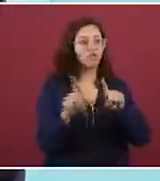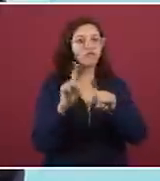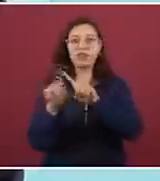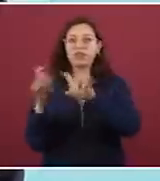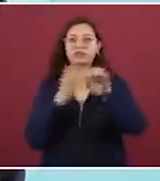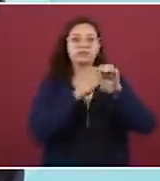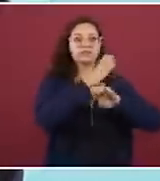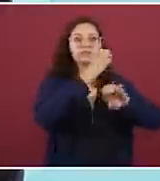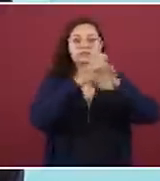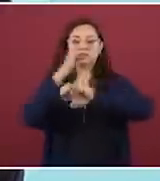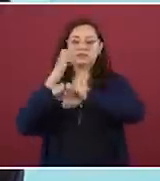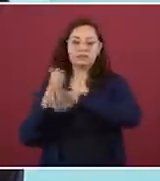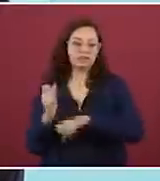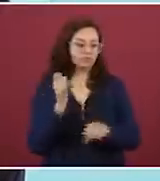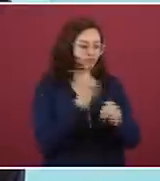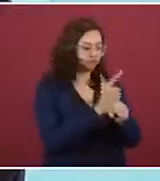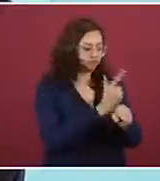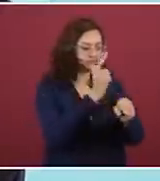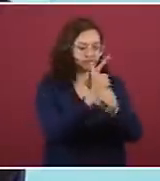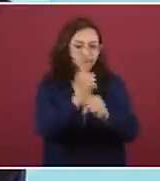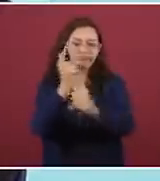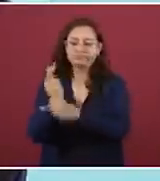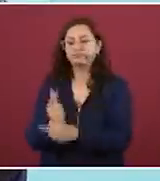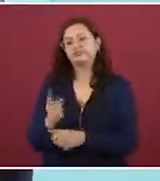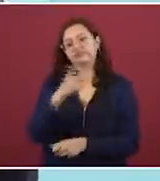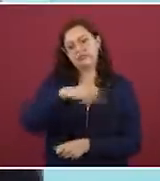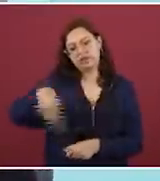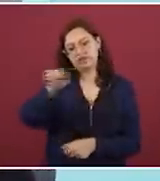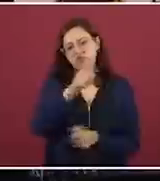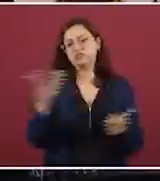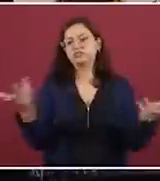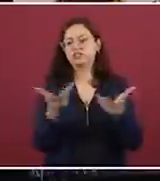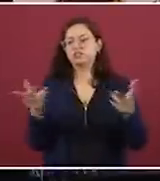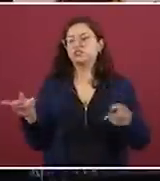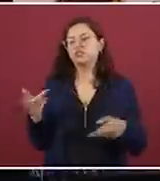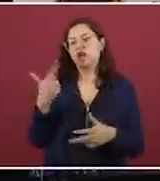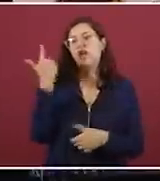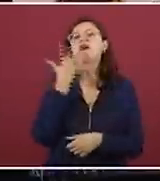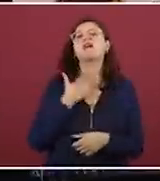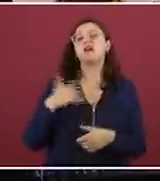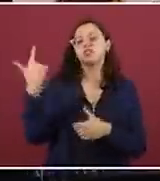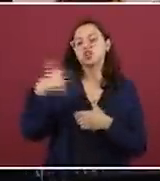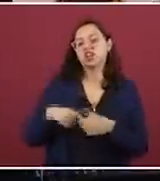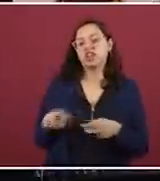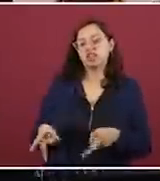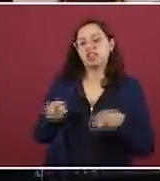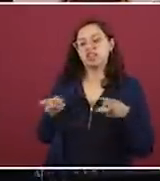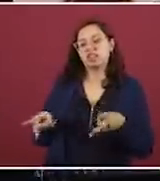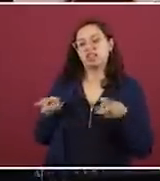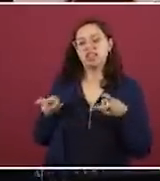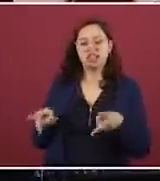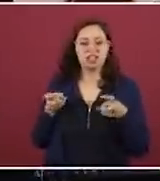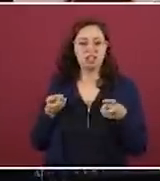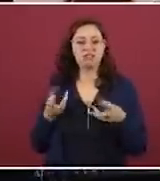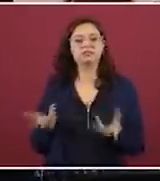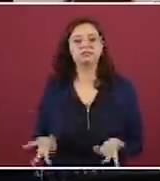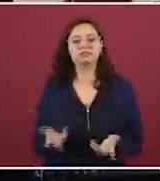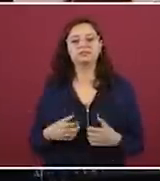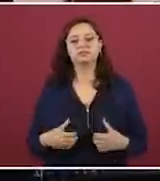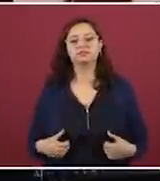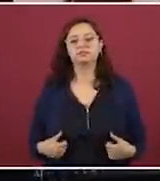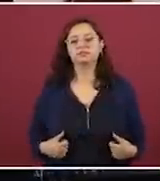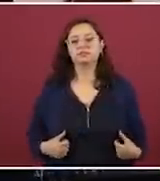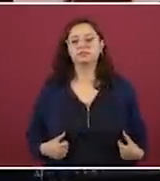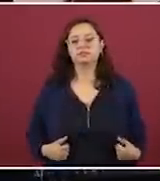están robándonos a los consumidores. Y luego presentamos muy, muy rápidamente el quiénes quieren precios